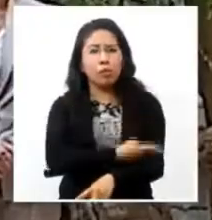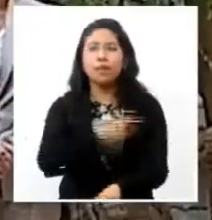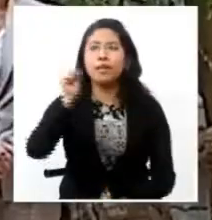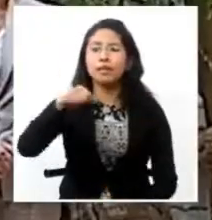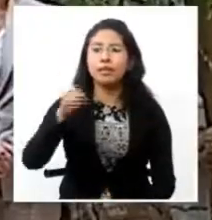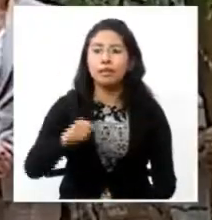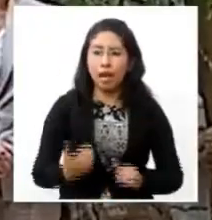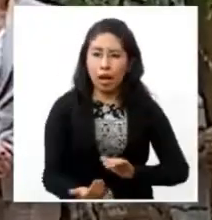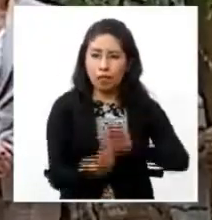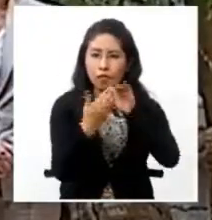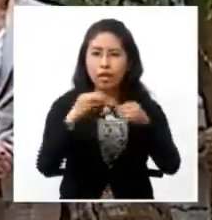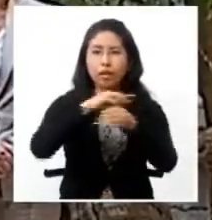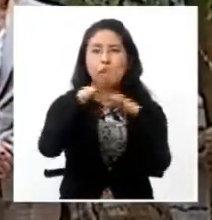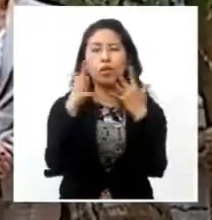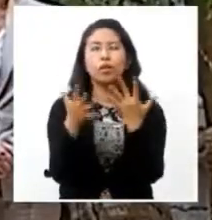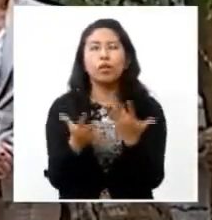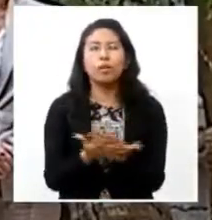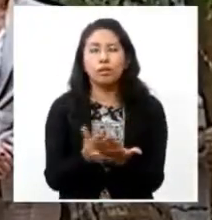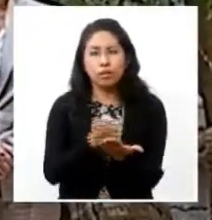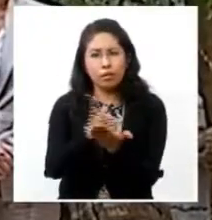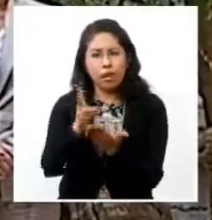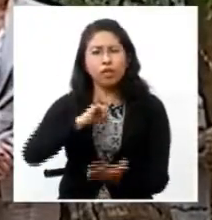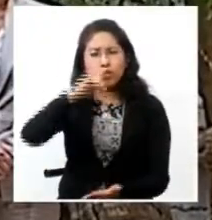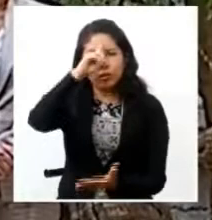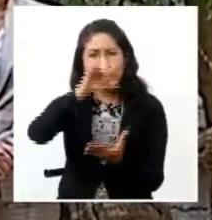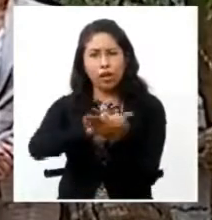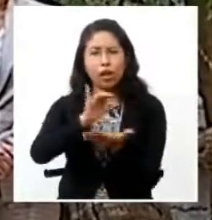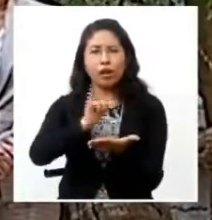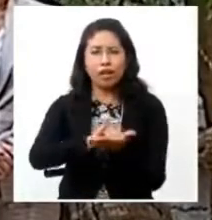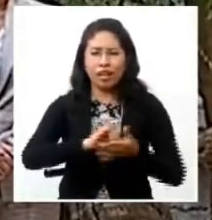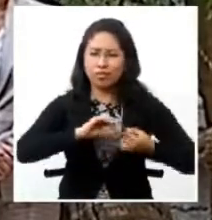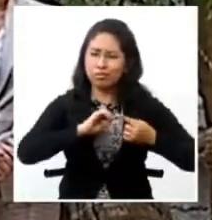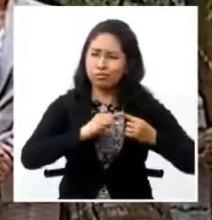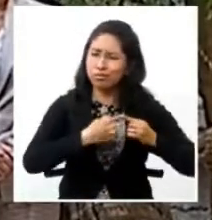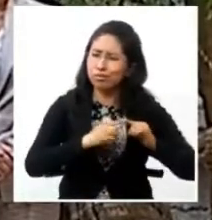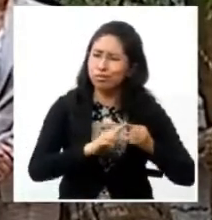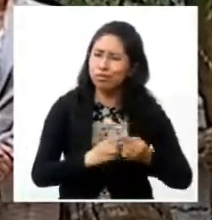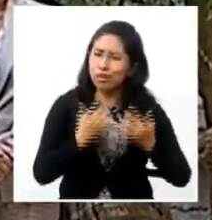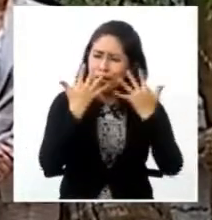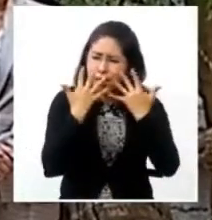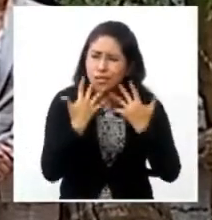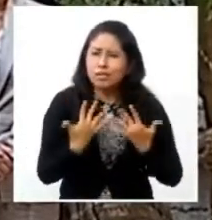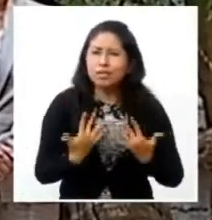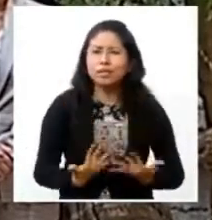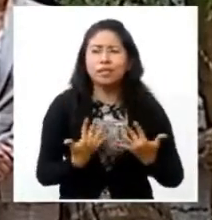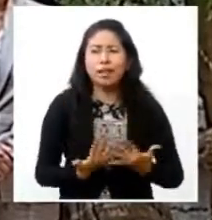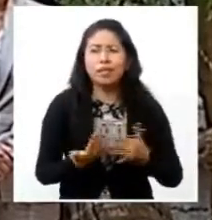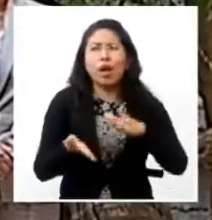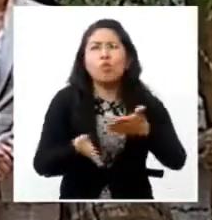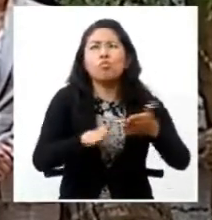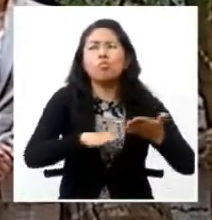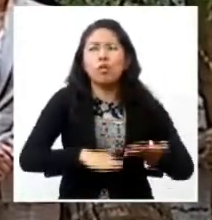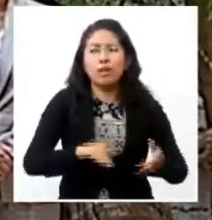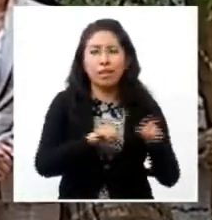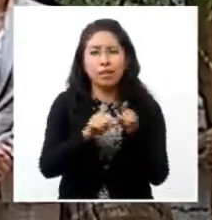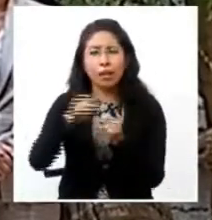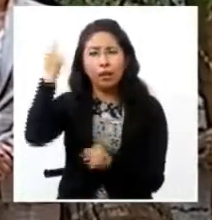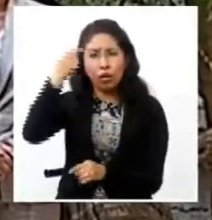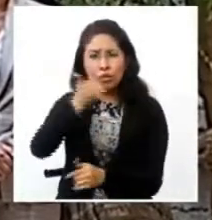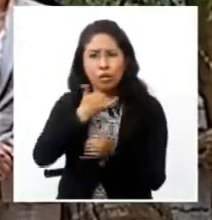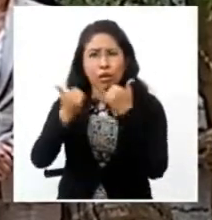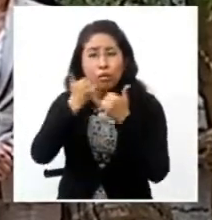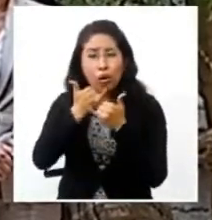Y sinceramente, creo que a pesar del dolor, del luto y de nuestros propios tropiezos como gobierno,